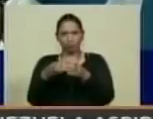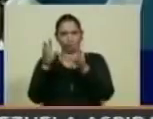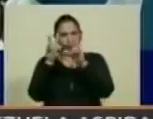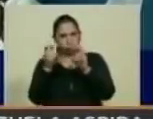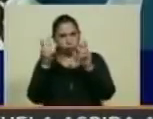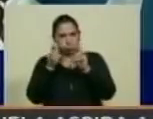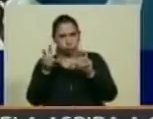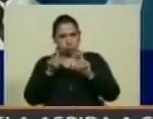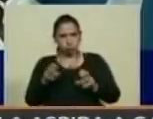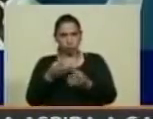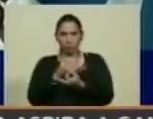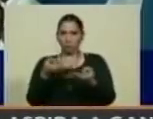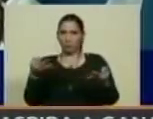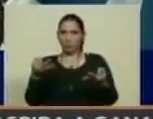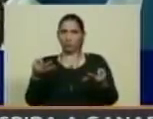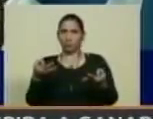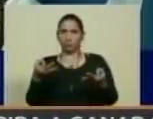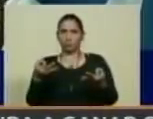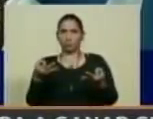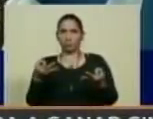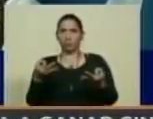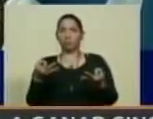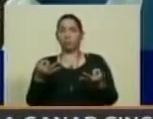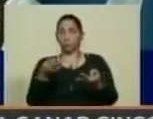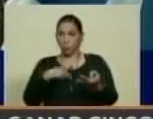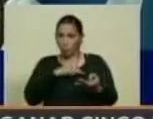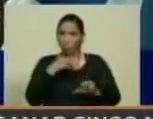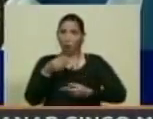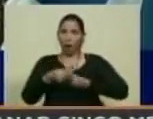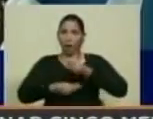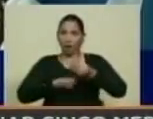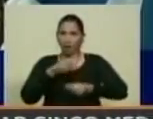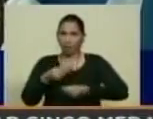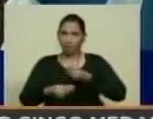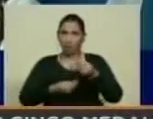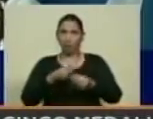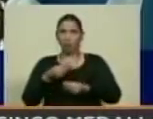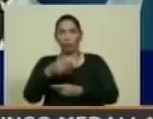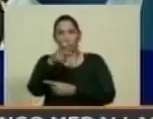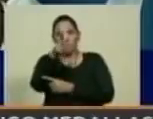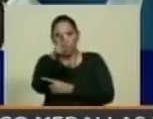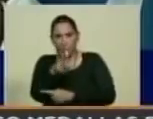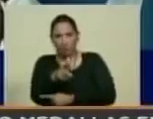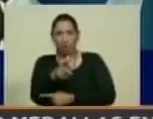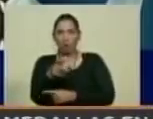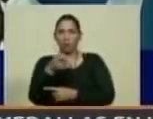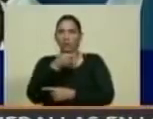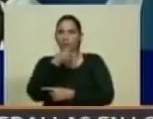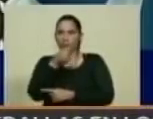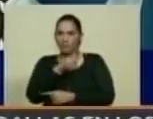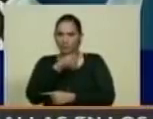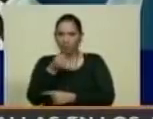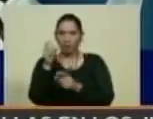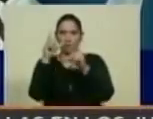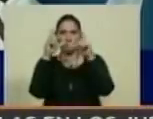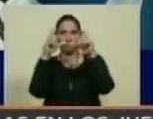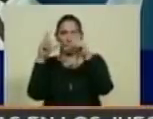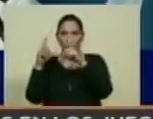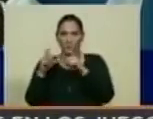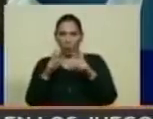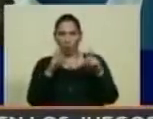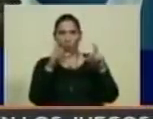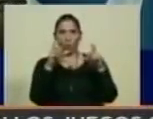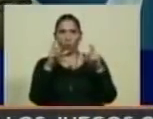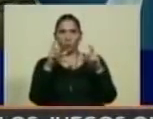y certificada, porque así lo estamos haciendo con videos, con entrevistas, con fotografías. Por